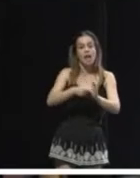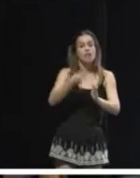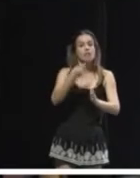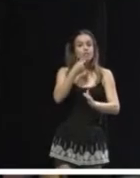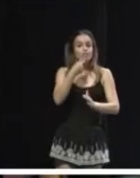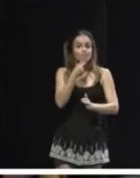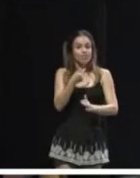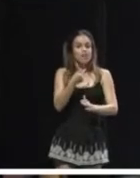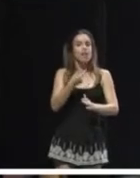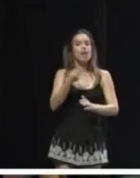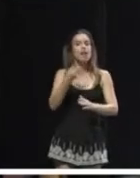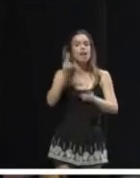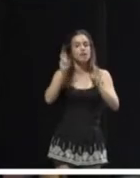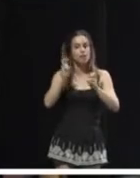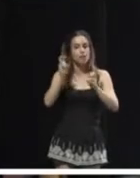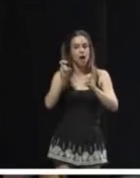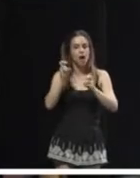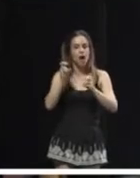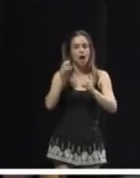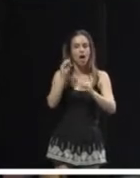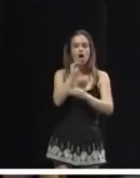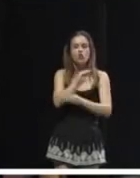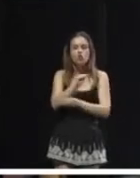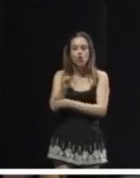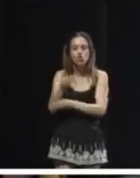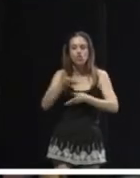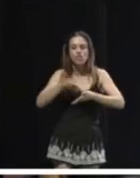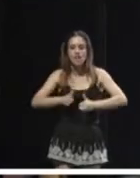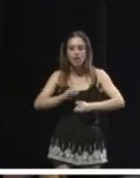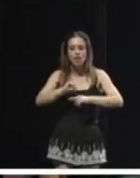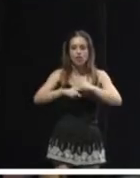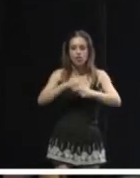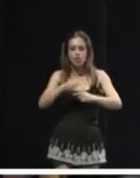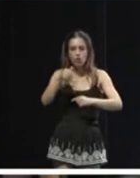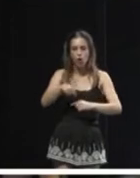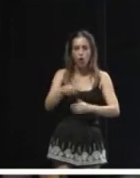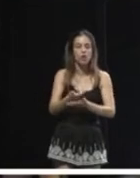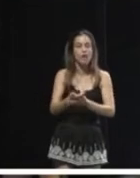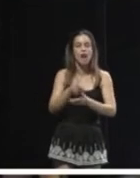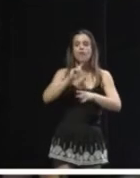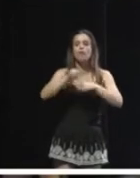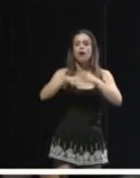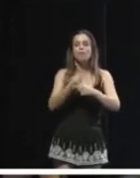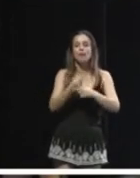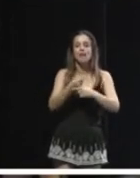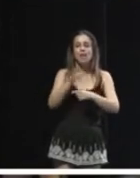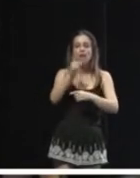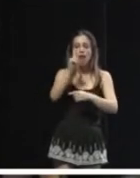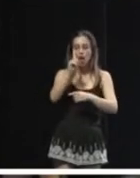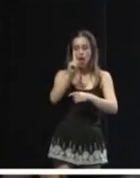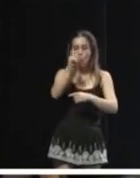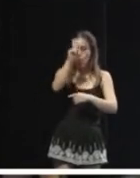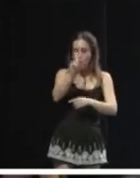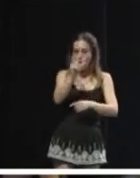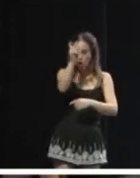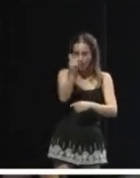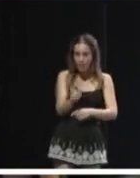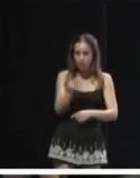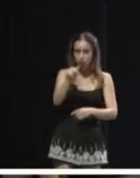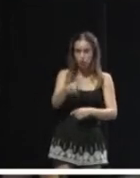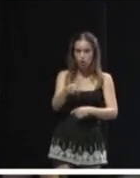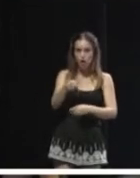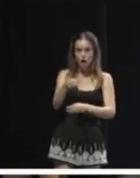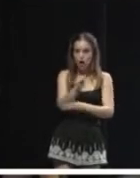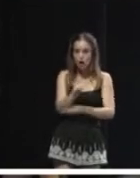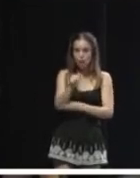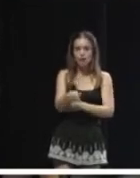Pero vamos a hacer algo más. Y es que las familias monoparentales, diríamos ya monomarentales como